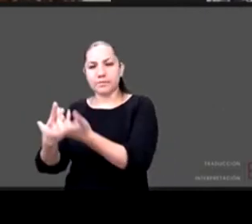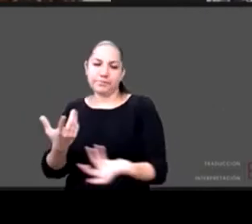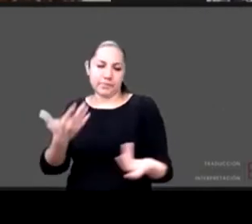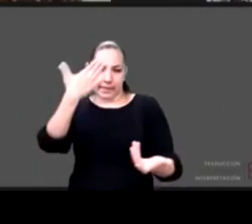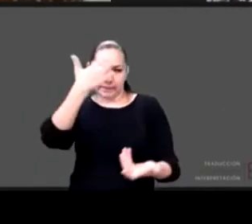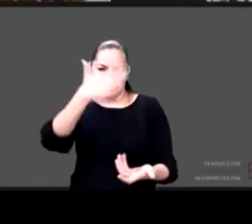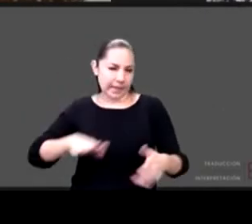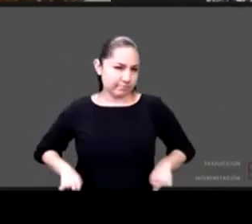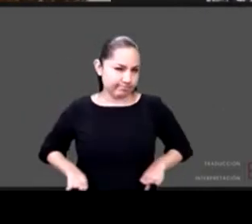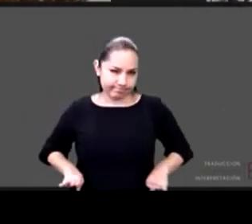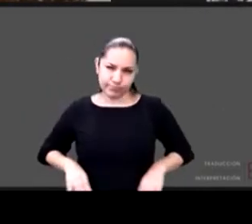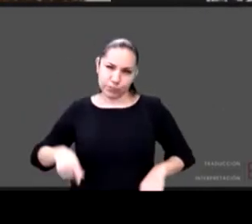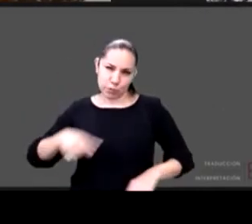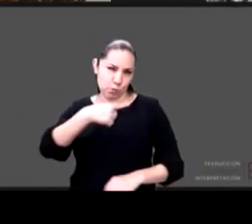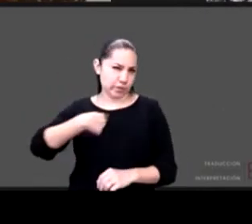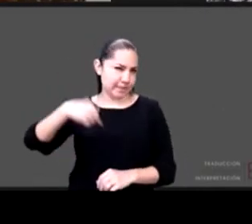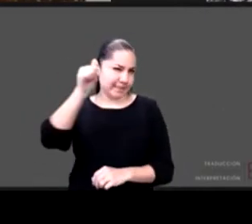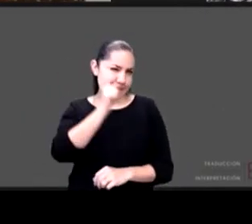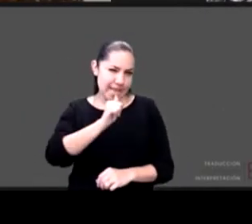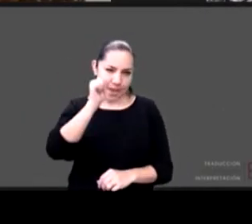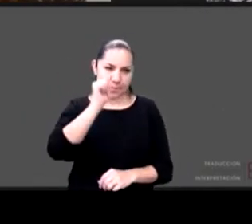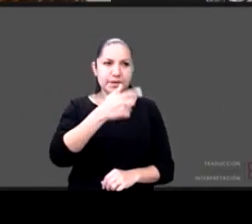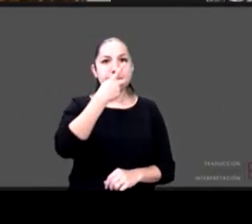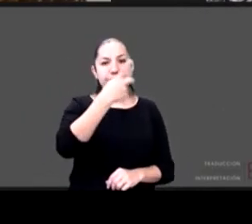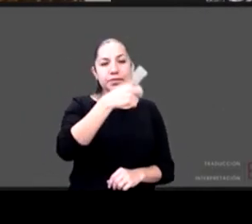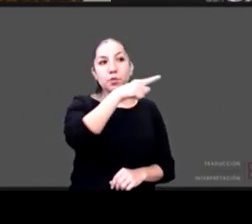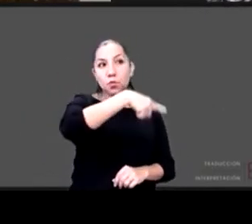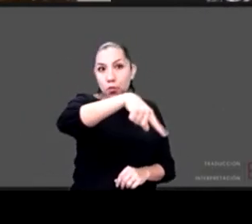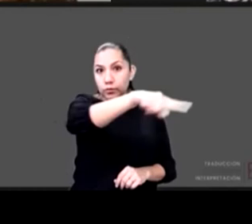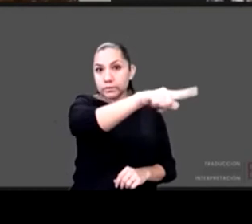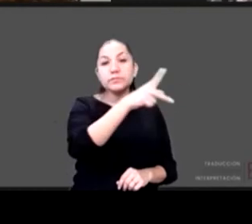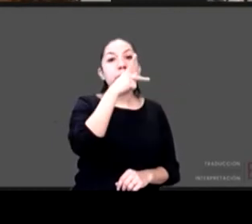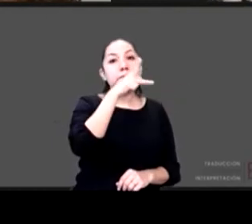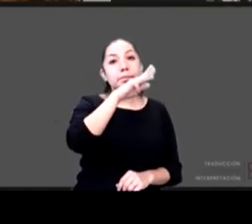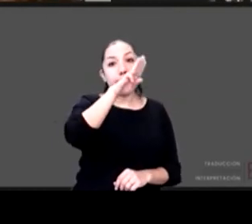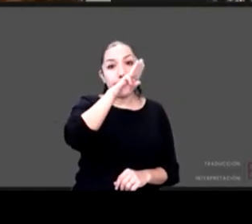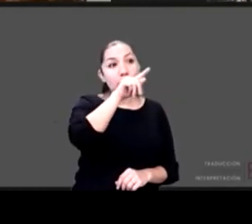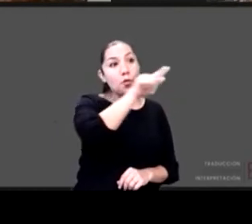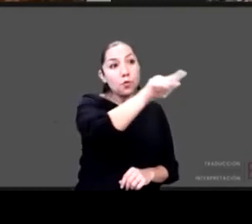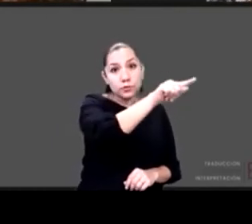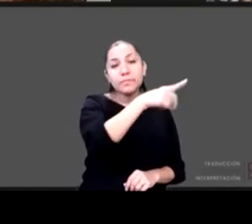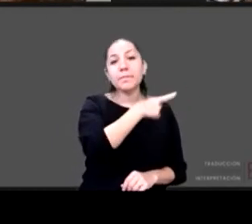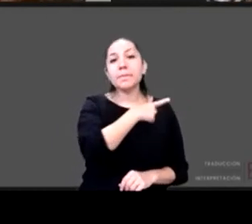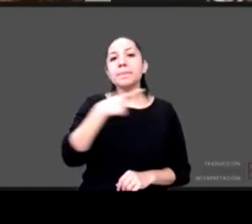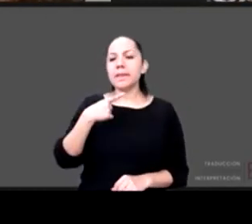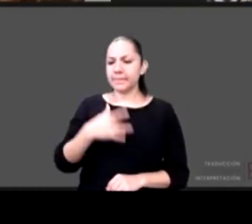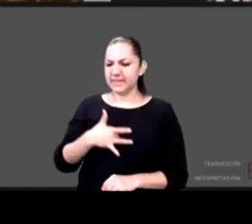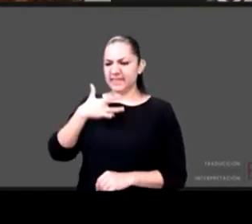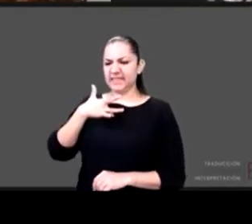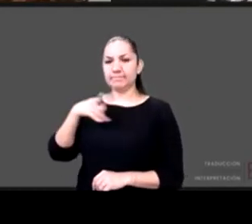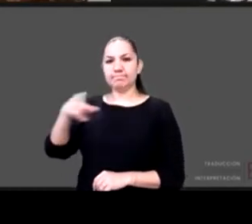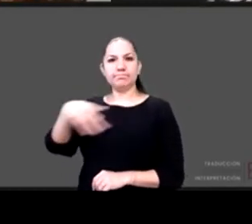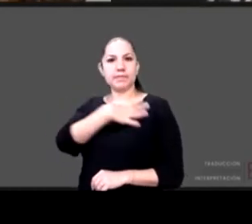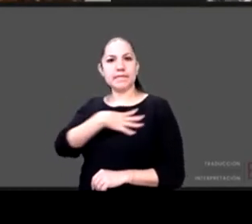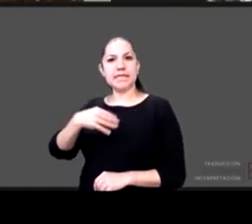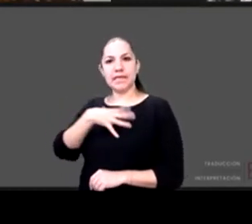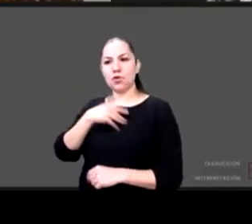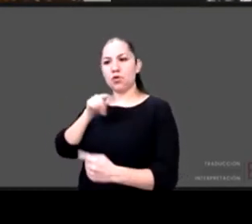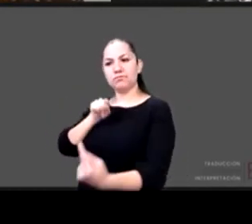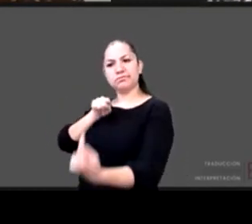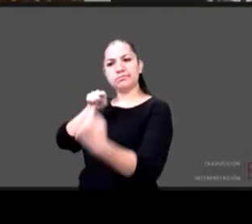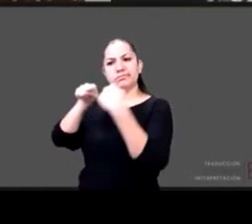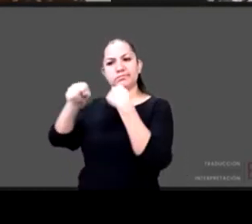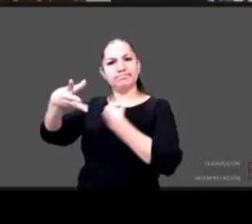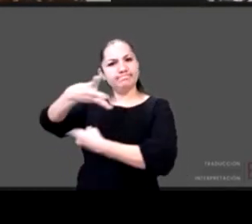papá, pues échenle, o sea, véanlos y ustedes repítanlos, o sea, empatía, pues me pongo los zapatos de mi hija o de mi hijo, o